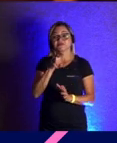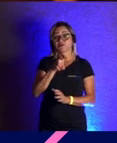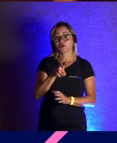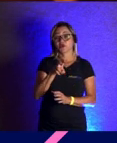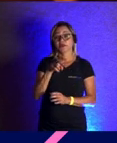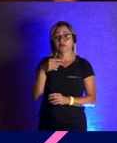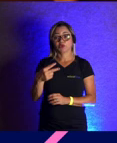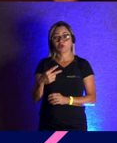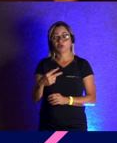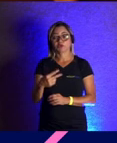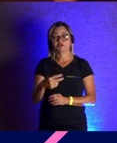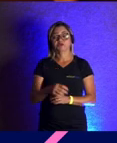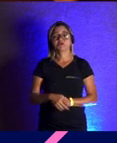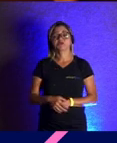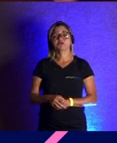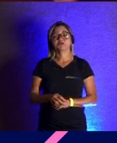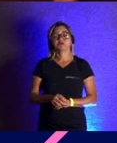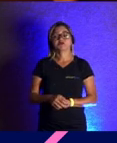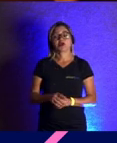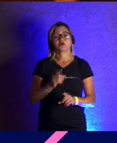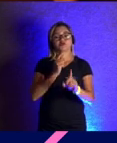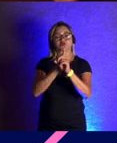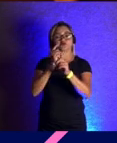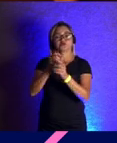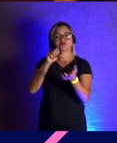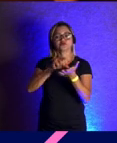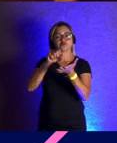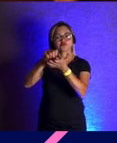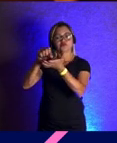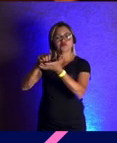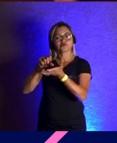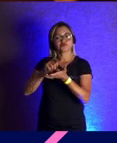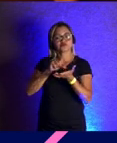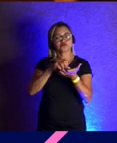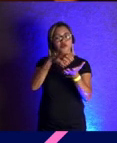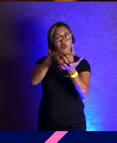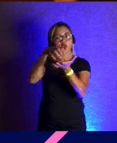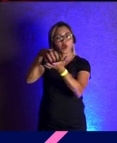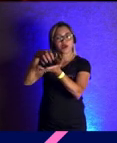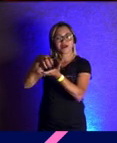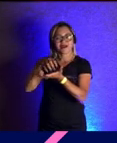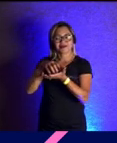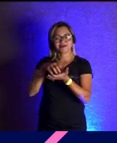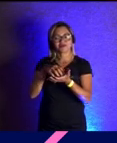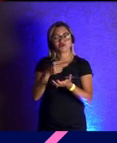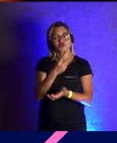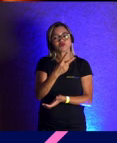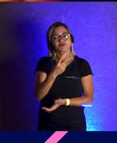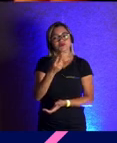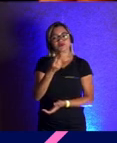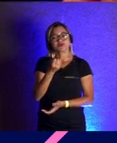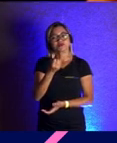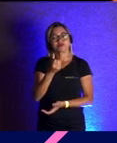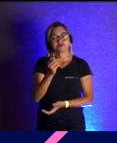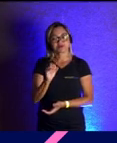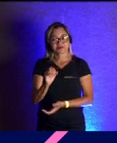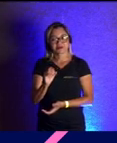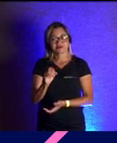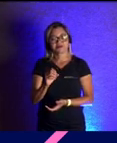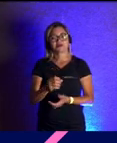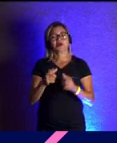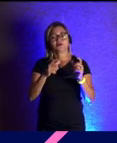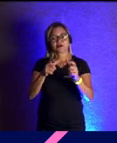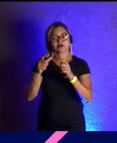Después volvimos a hacer un registro de información de tiempo que cuenta con este proceso. Esto lo que sabemos es que a partir de esta información